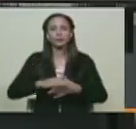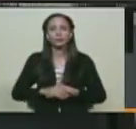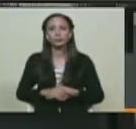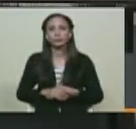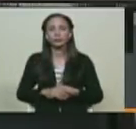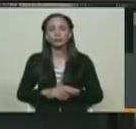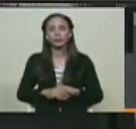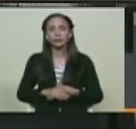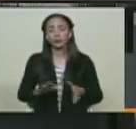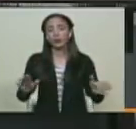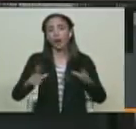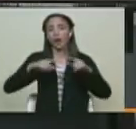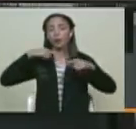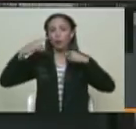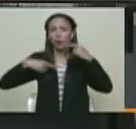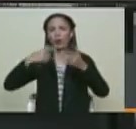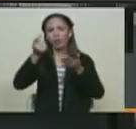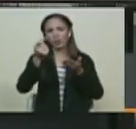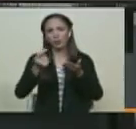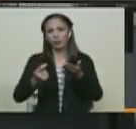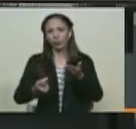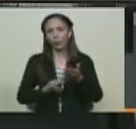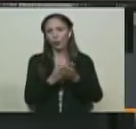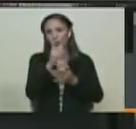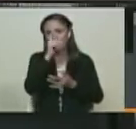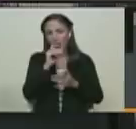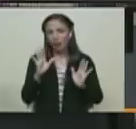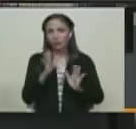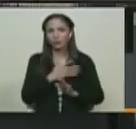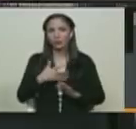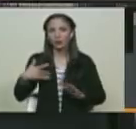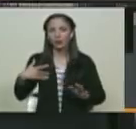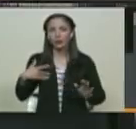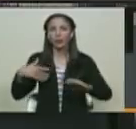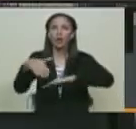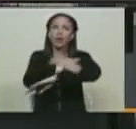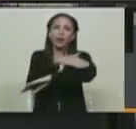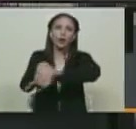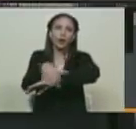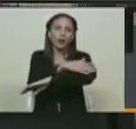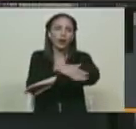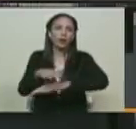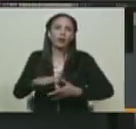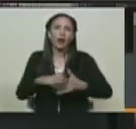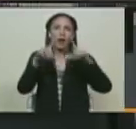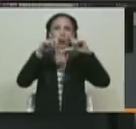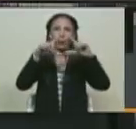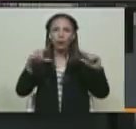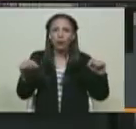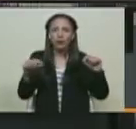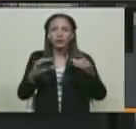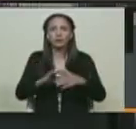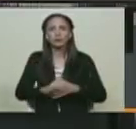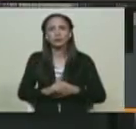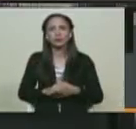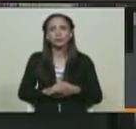Sus creyones para que dibujen todo el año, sus reglas, sus escuadras,